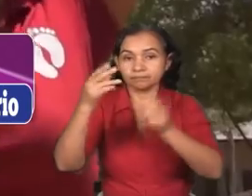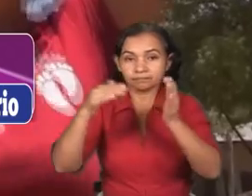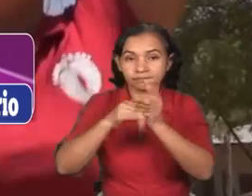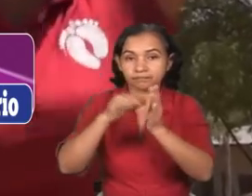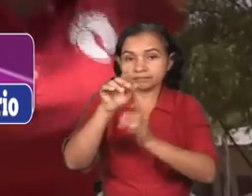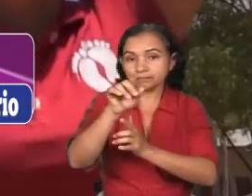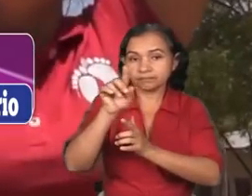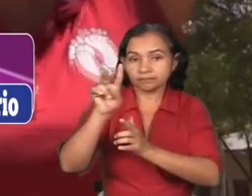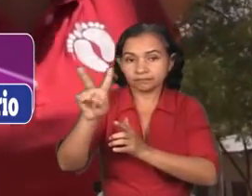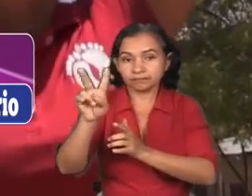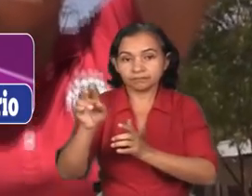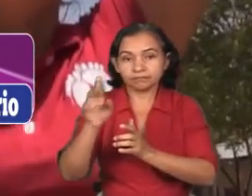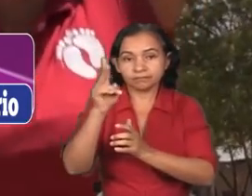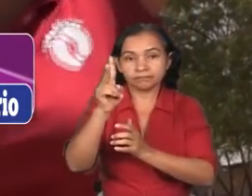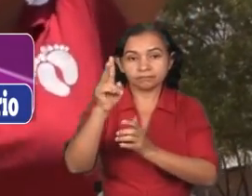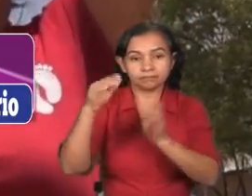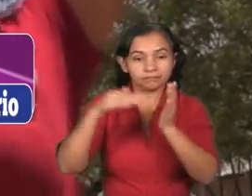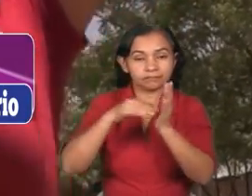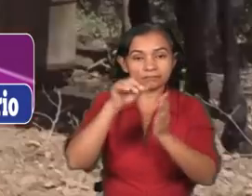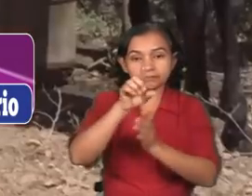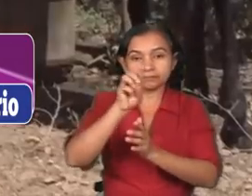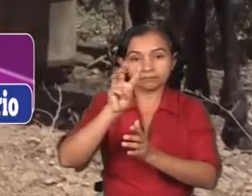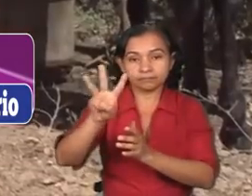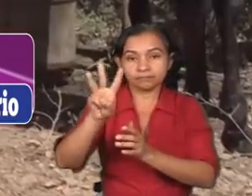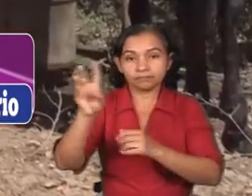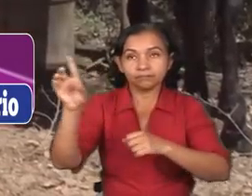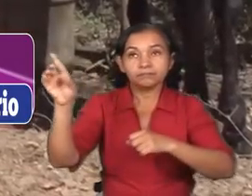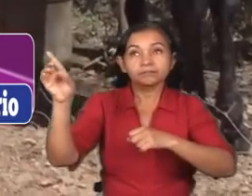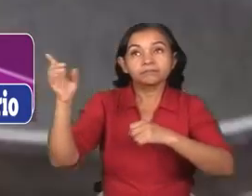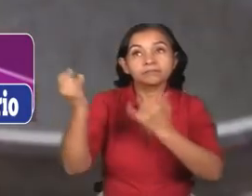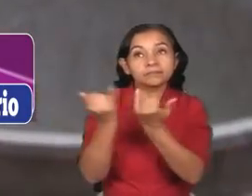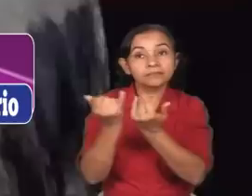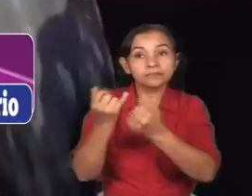2012-2013 comienza a conformarse por una orientación del comandante Daniel